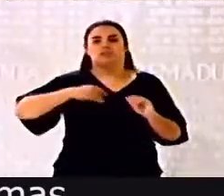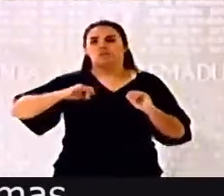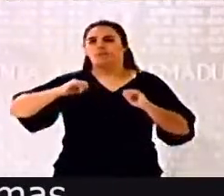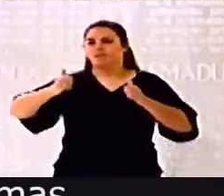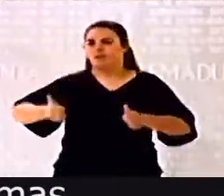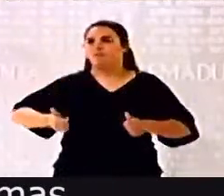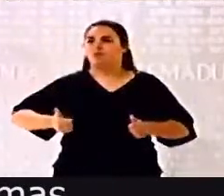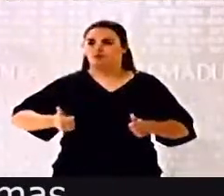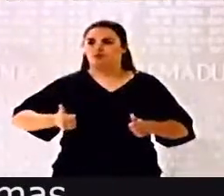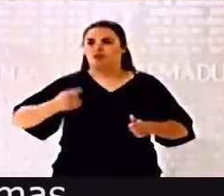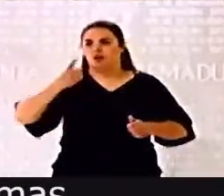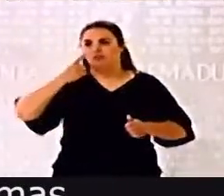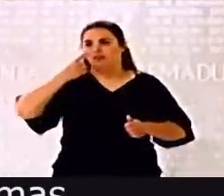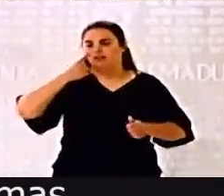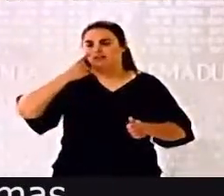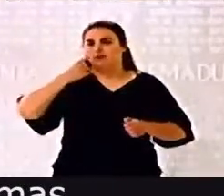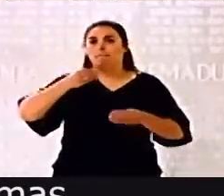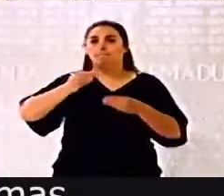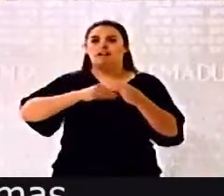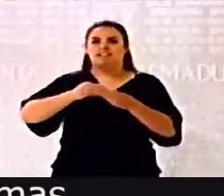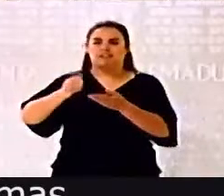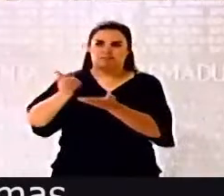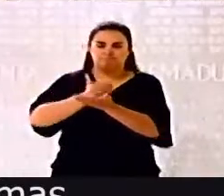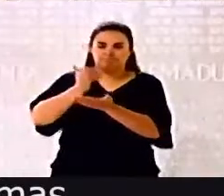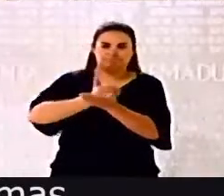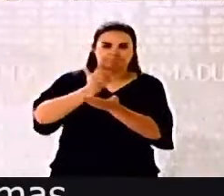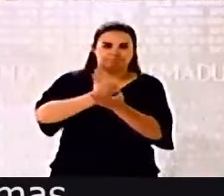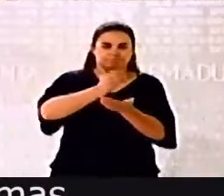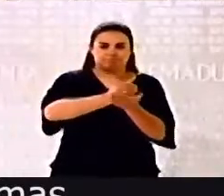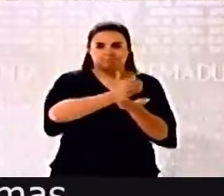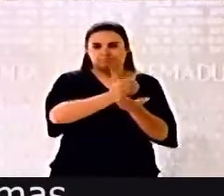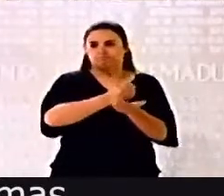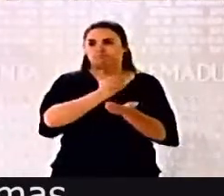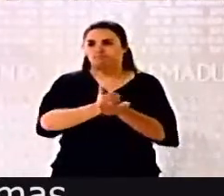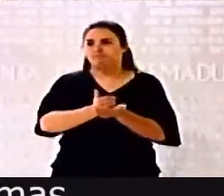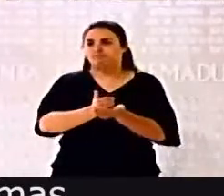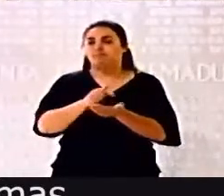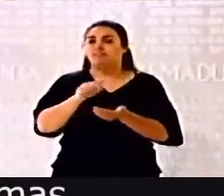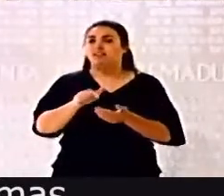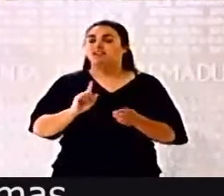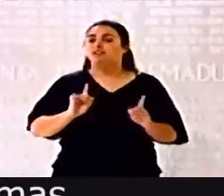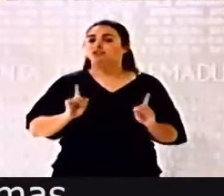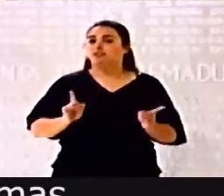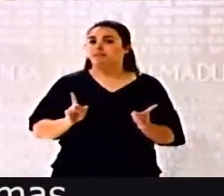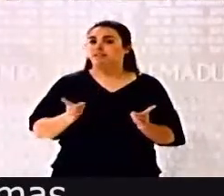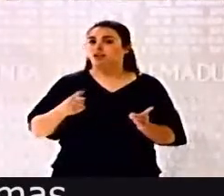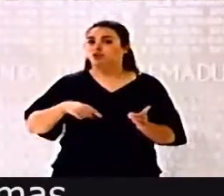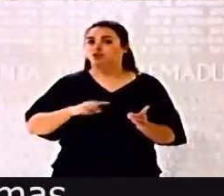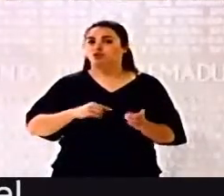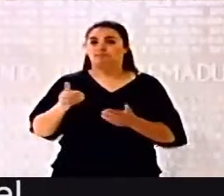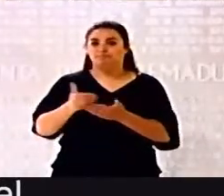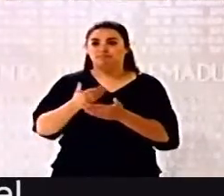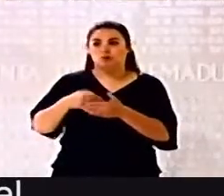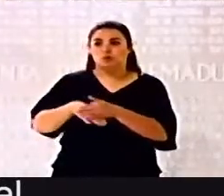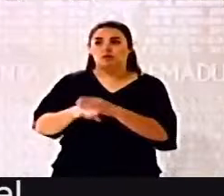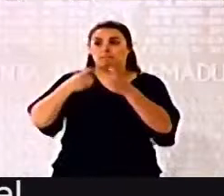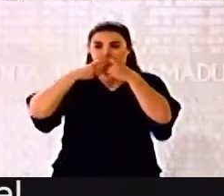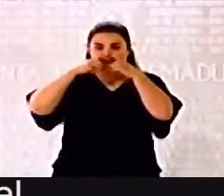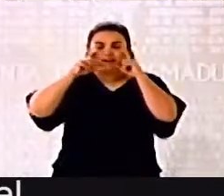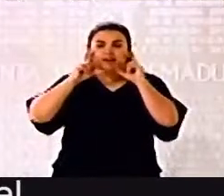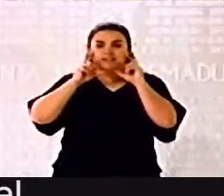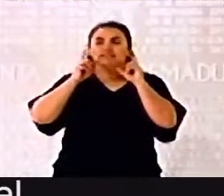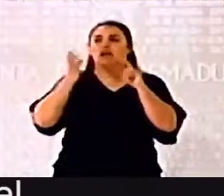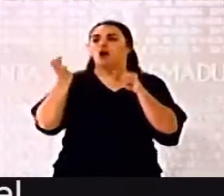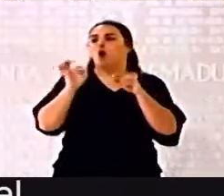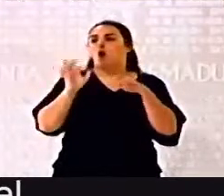en el aprovisionamiento de material no solo vamos a aprovisionarnos de mascarillas